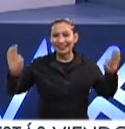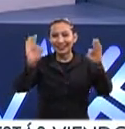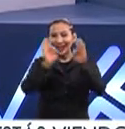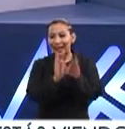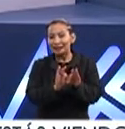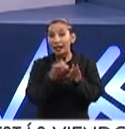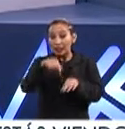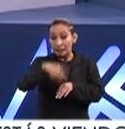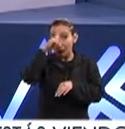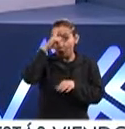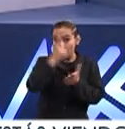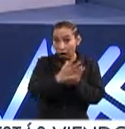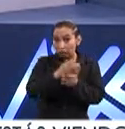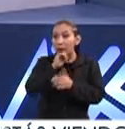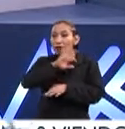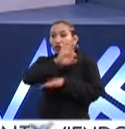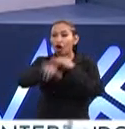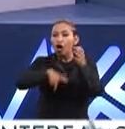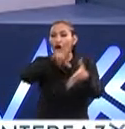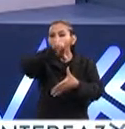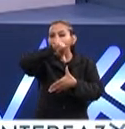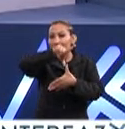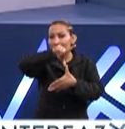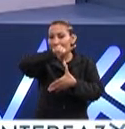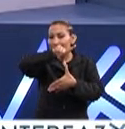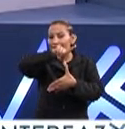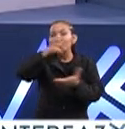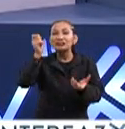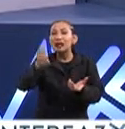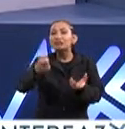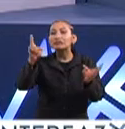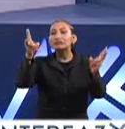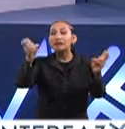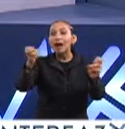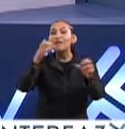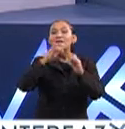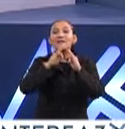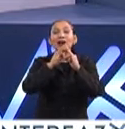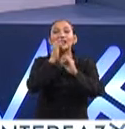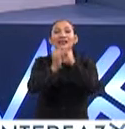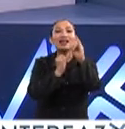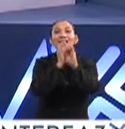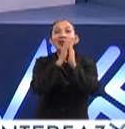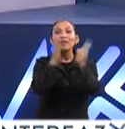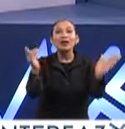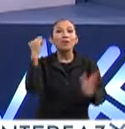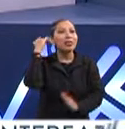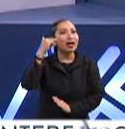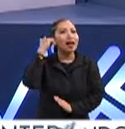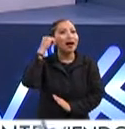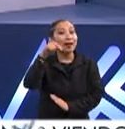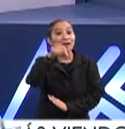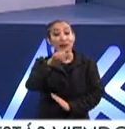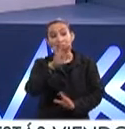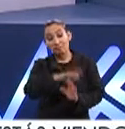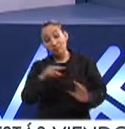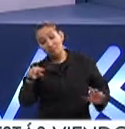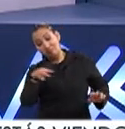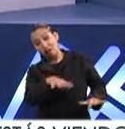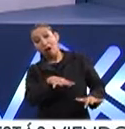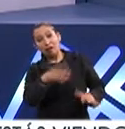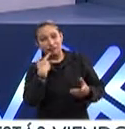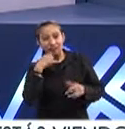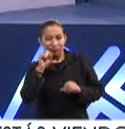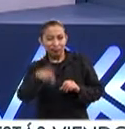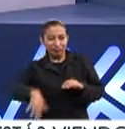importantes, no solo de México, sino de toda América Latina. Me refiero, por supuesto, a la Feria Internacional del Libro de Guadalajara, que es considerada, pues